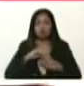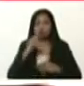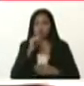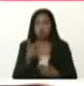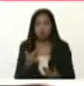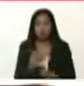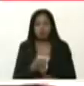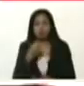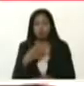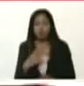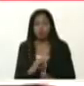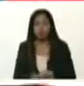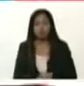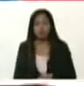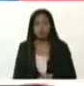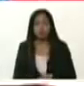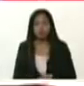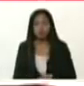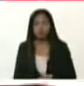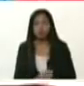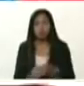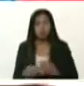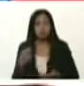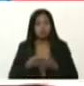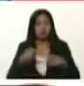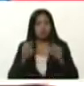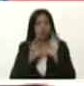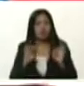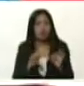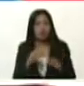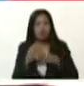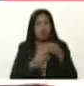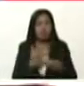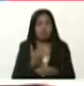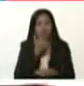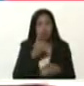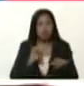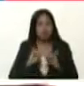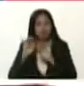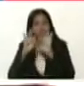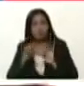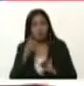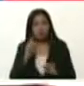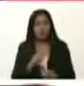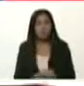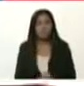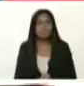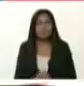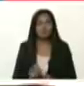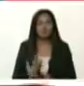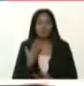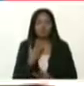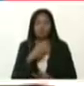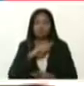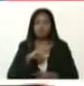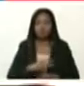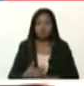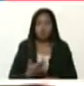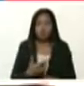Bueno, la van a pagar también los que cometen el error por la arrogancia y la